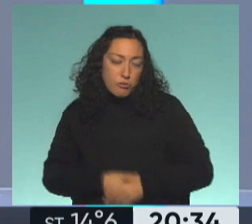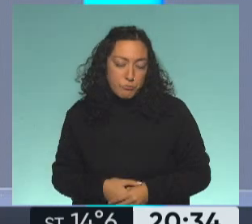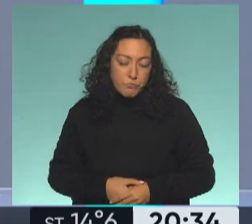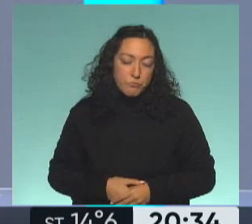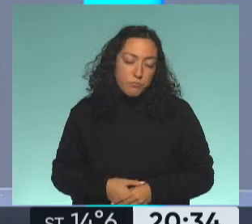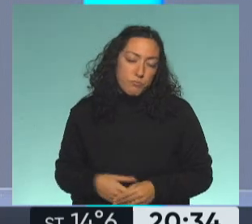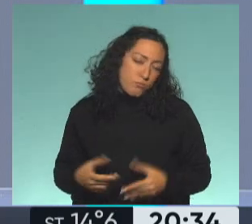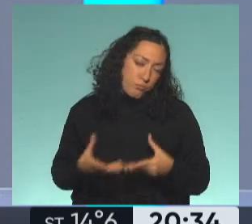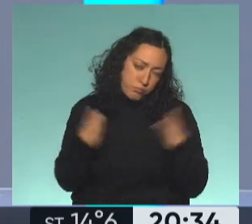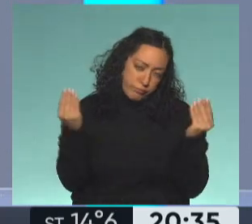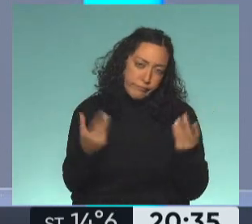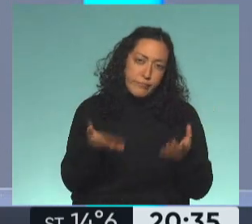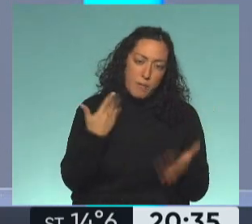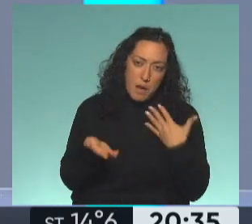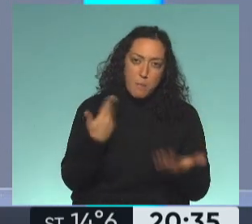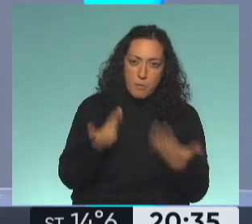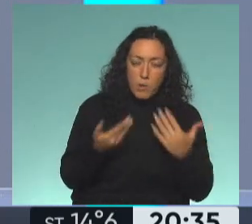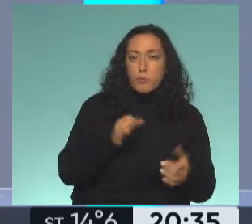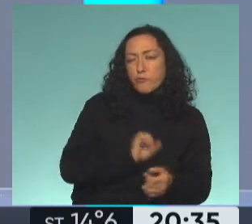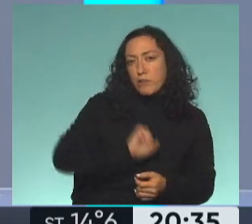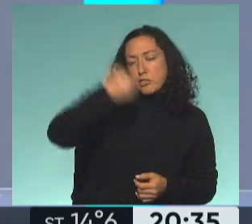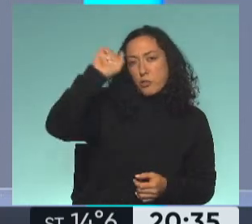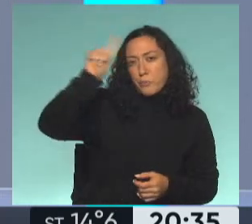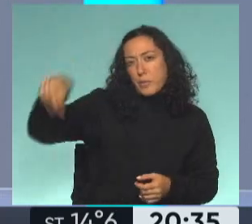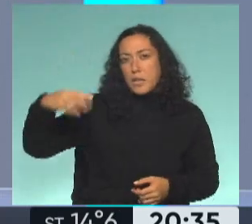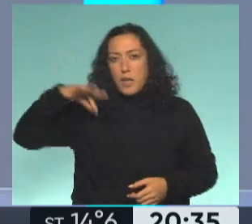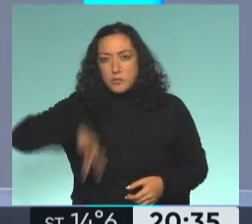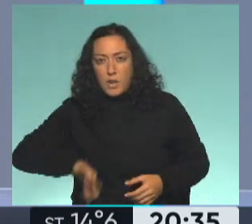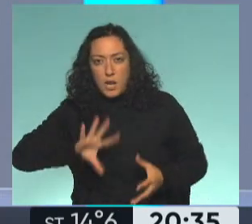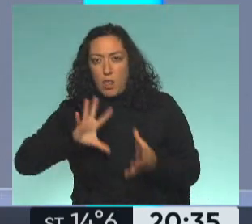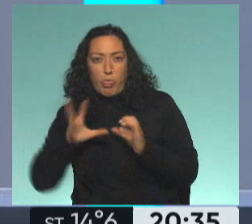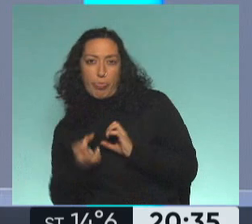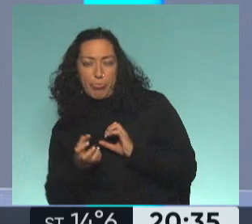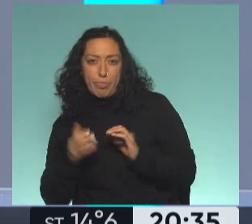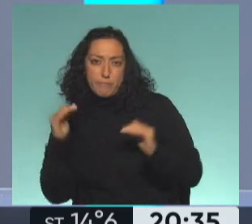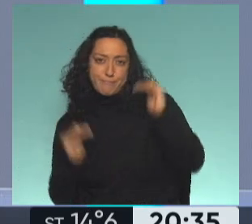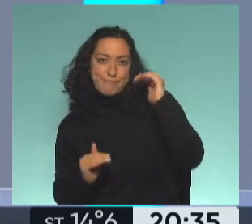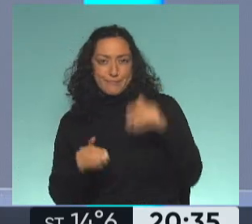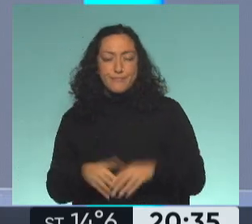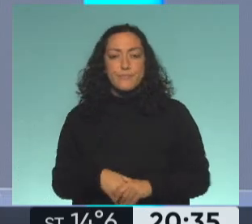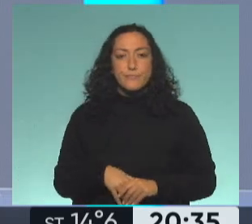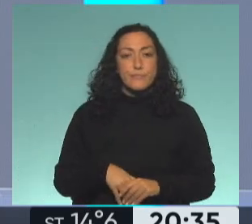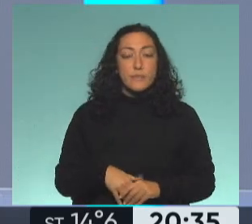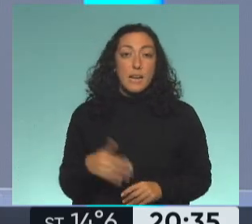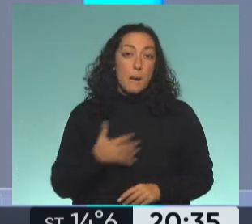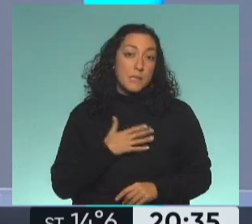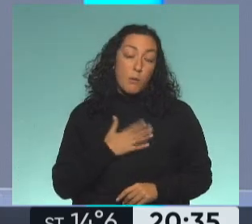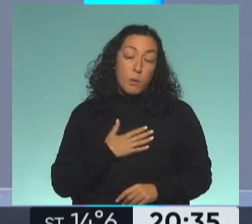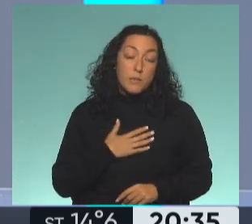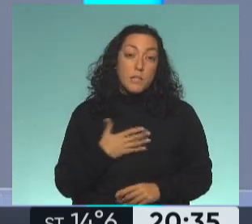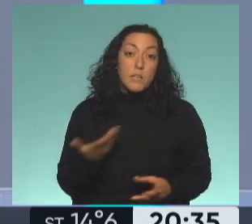hablado reiteradamente, en alta inflación los salarios van por detrás, lamentablemente. Pero nosotros